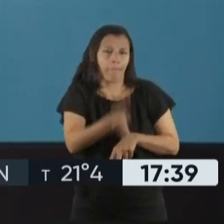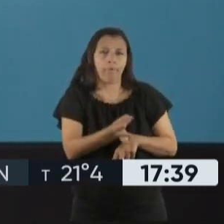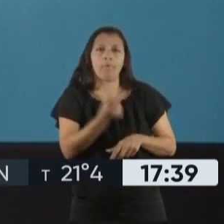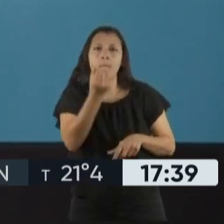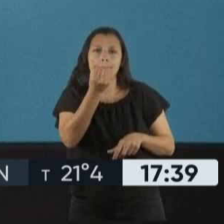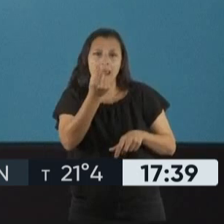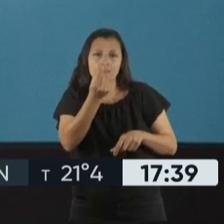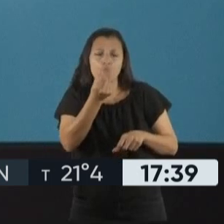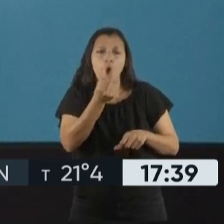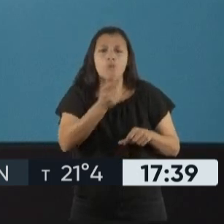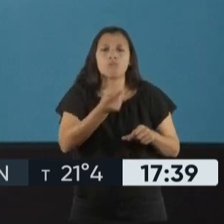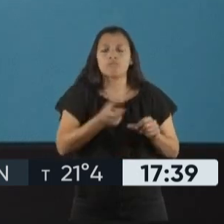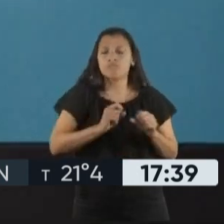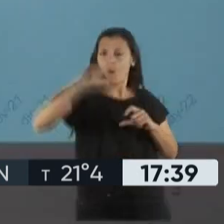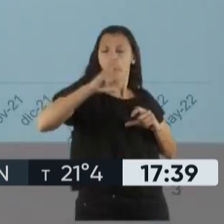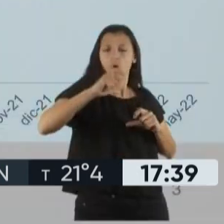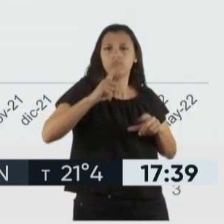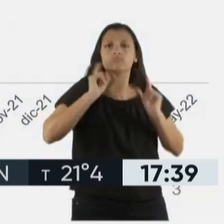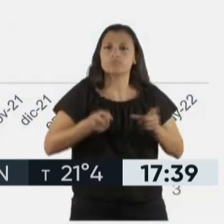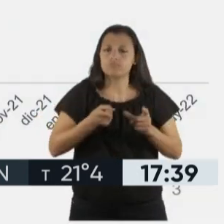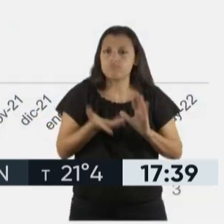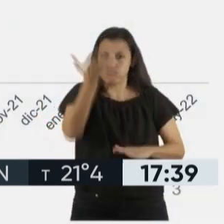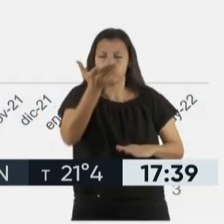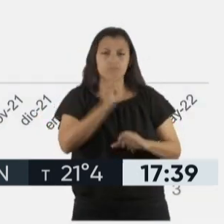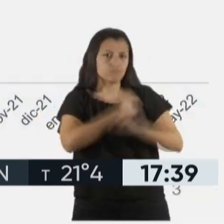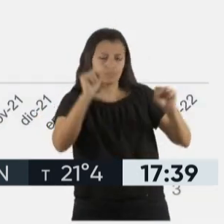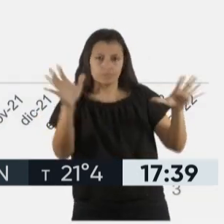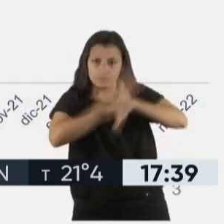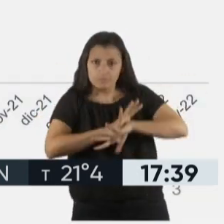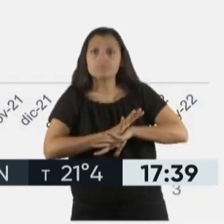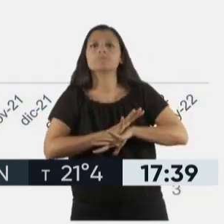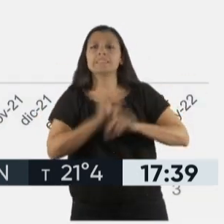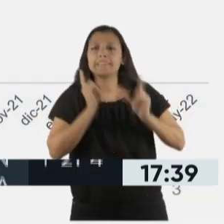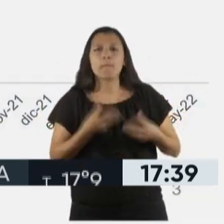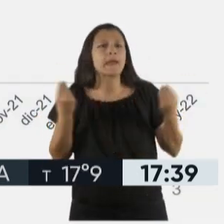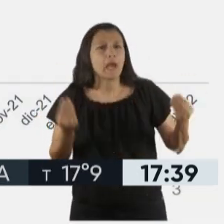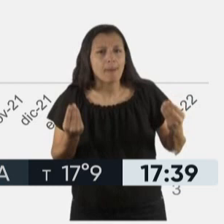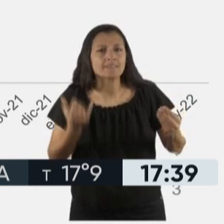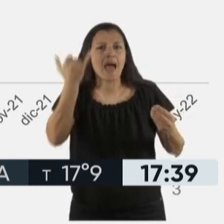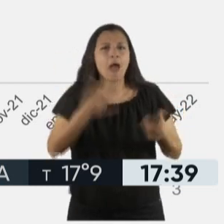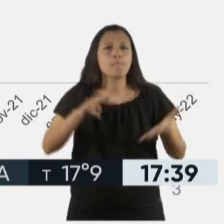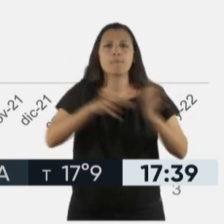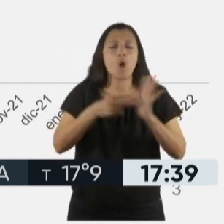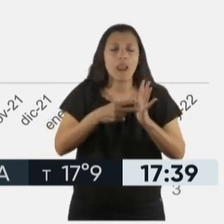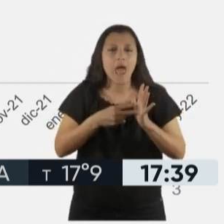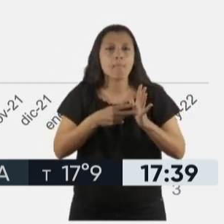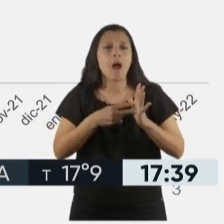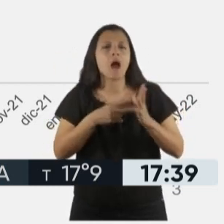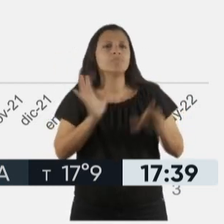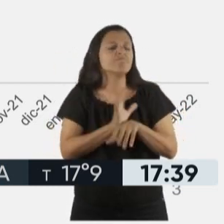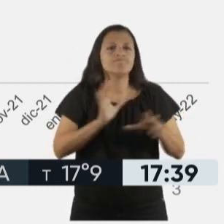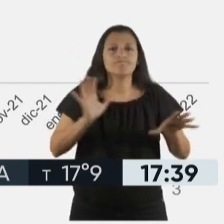de los fertilizantes. Lo que ha ocurrido en general es que ha habido un shock a